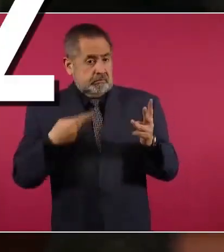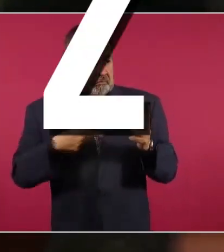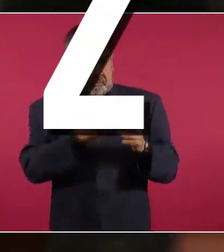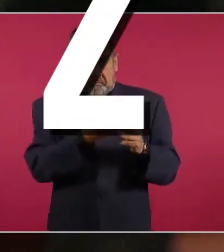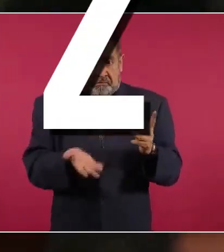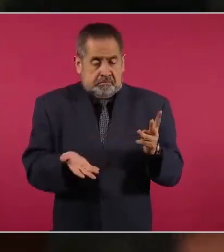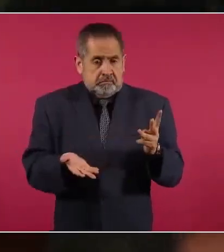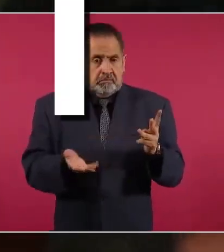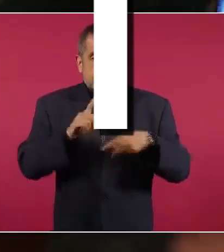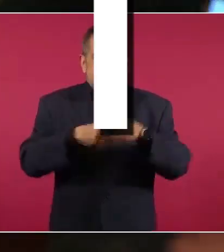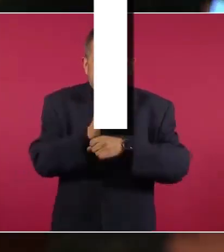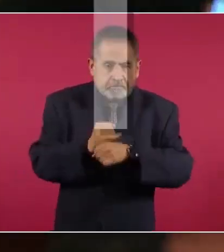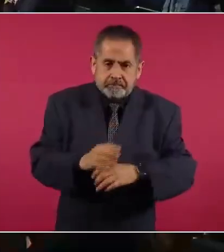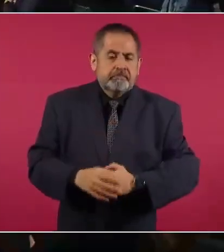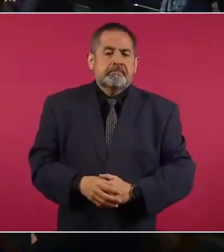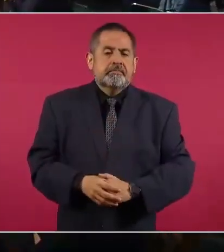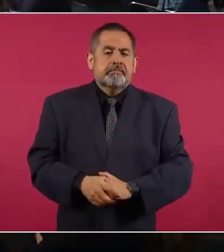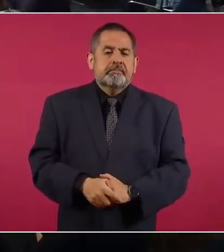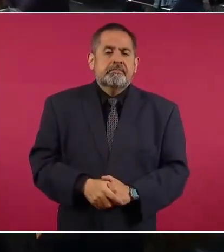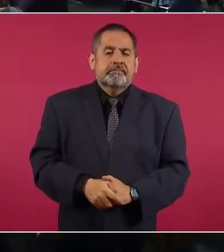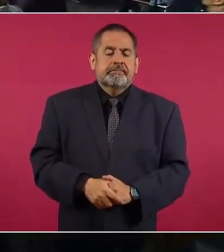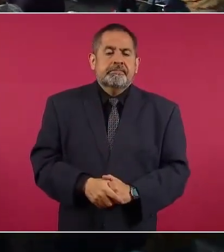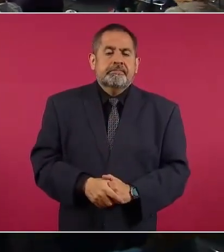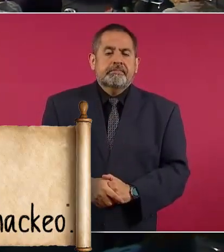no hay digamos una investigación